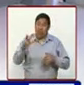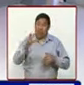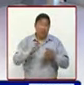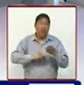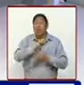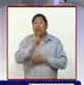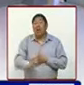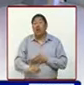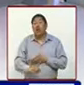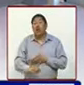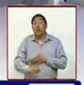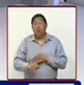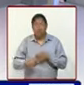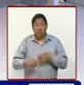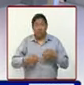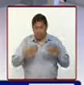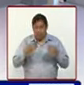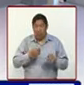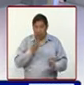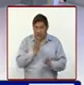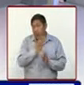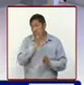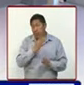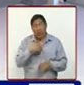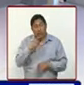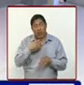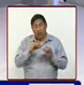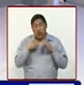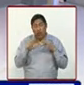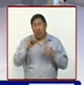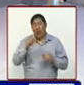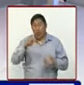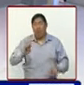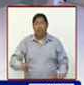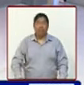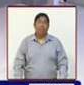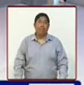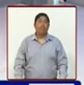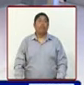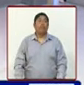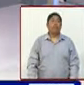un censo de hecho, por lo que nos explica el Instituto Nacional de Estadística.